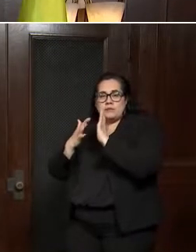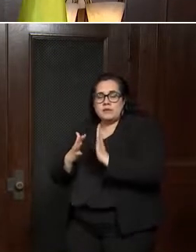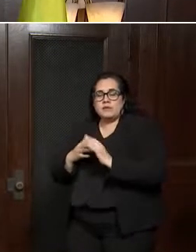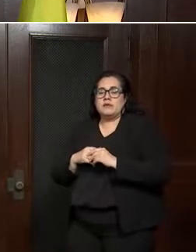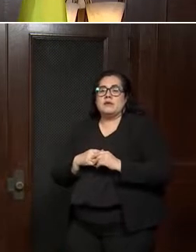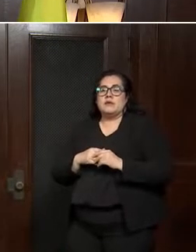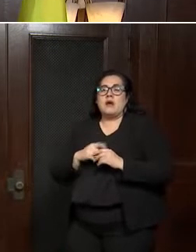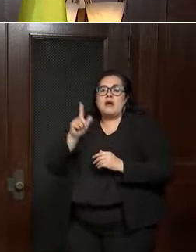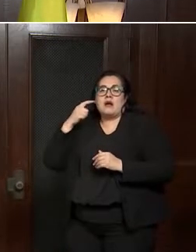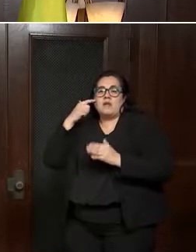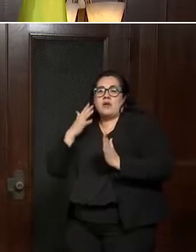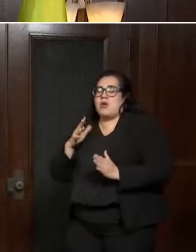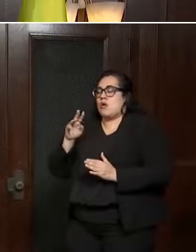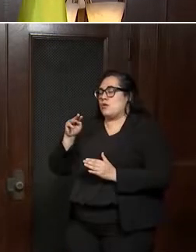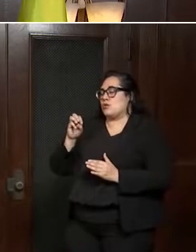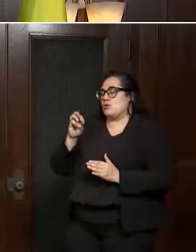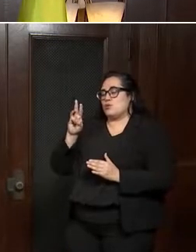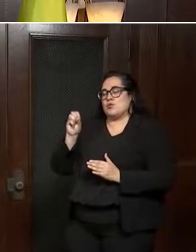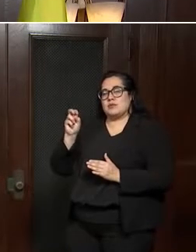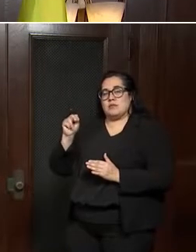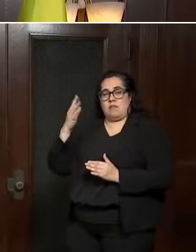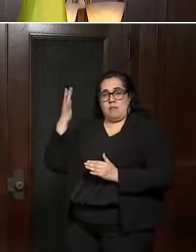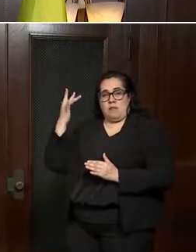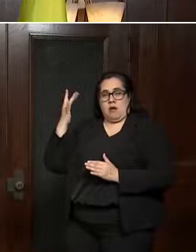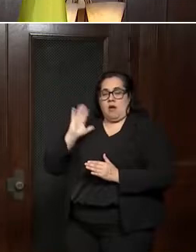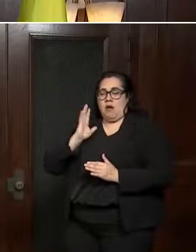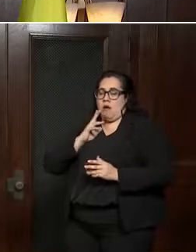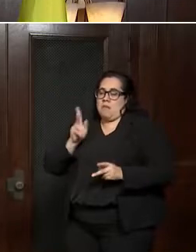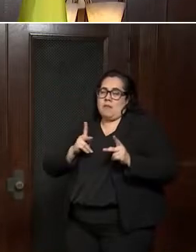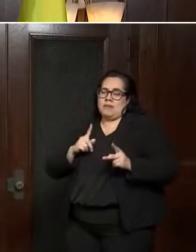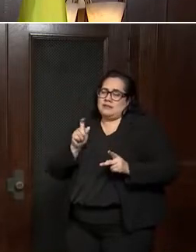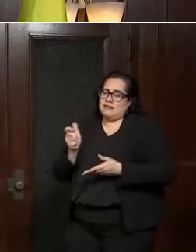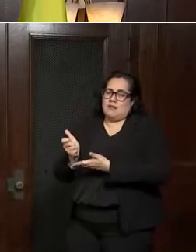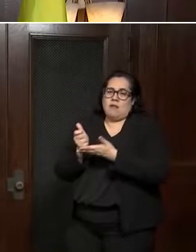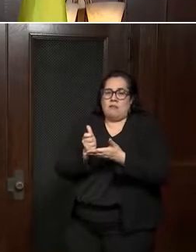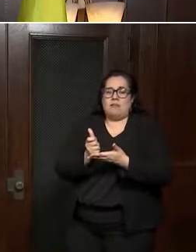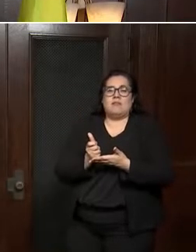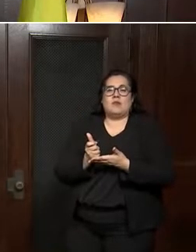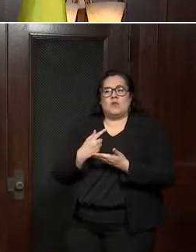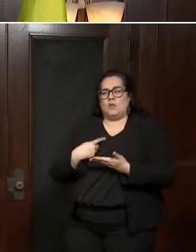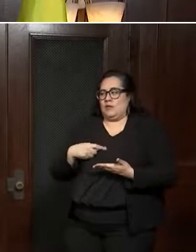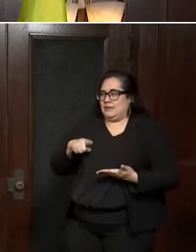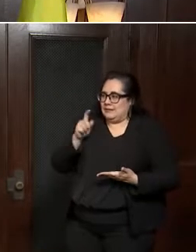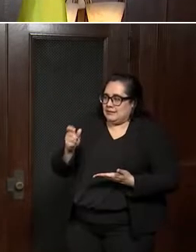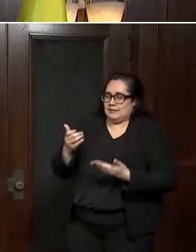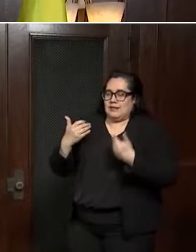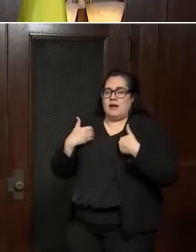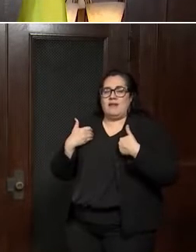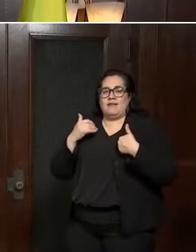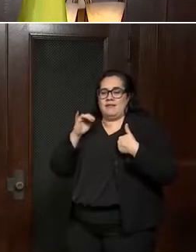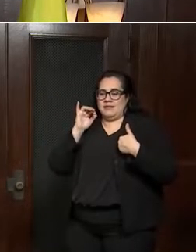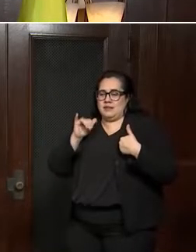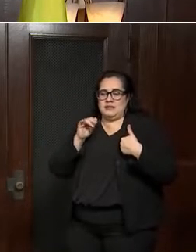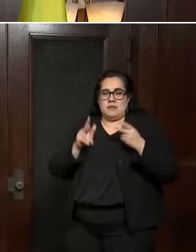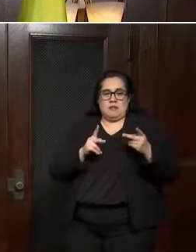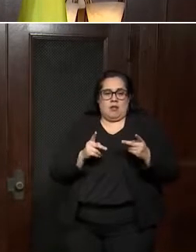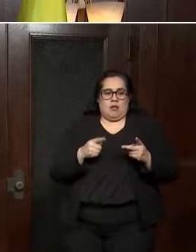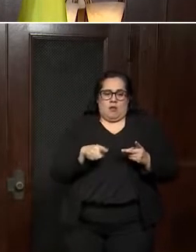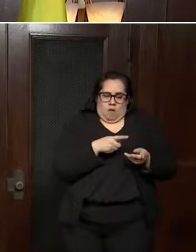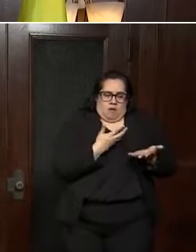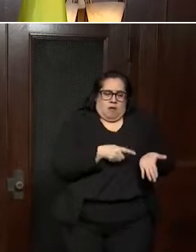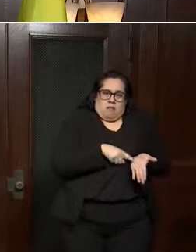al gobernador Newsom, porque nuestra gente necesita ayuda. Necesitamos atender por estas personas que